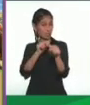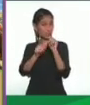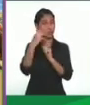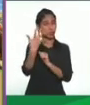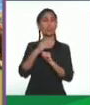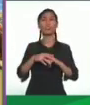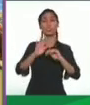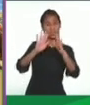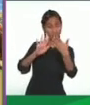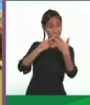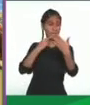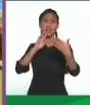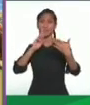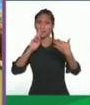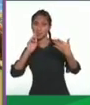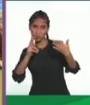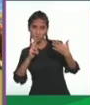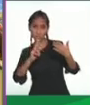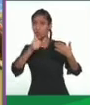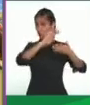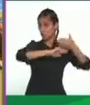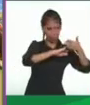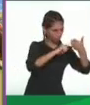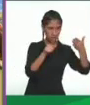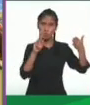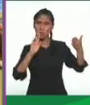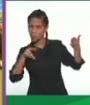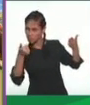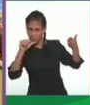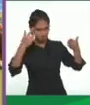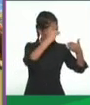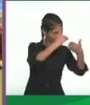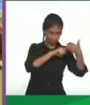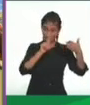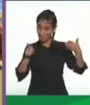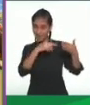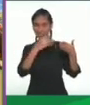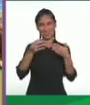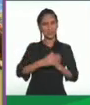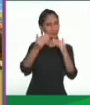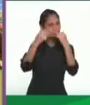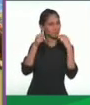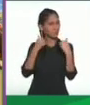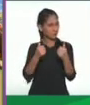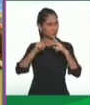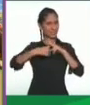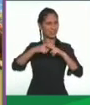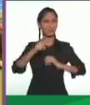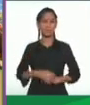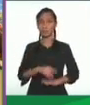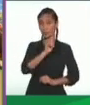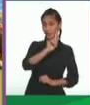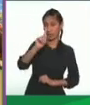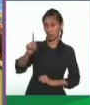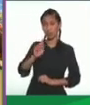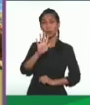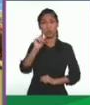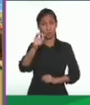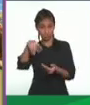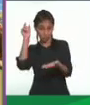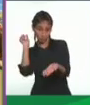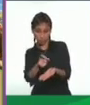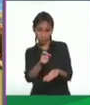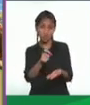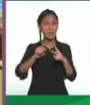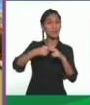de las preguntas se encuentran en una hoja aparte. ¡Entendido! Muy bien, es momento de empezar. Cada uno lanza su dado para ver